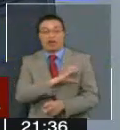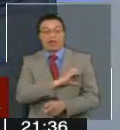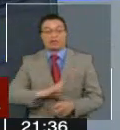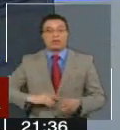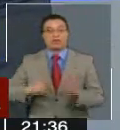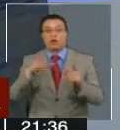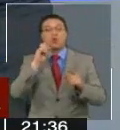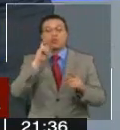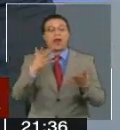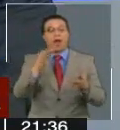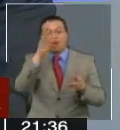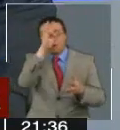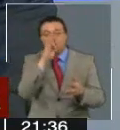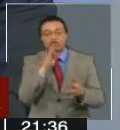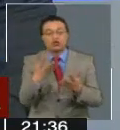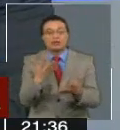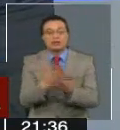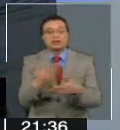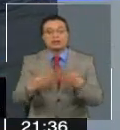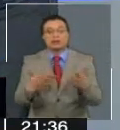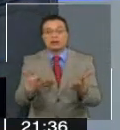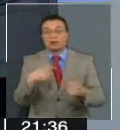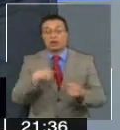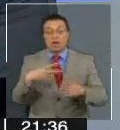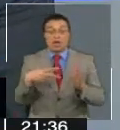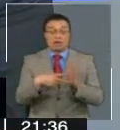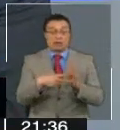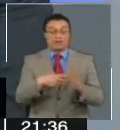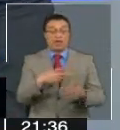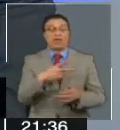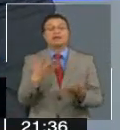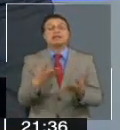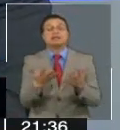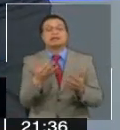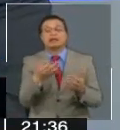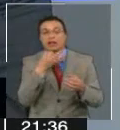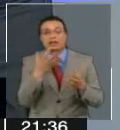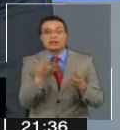Así ¿Cuál es. Era su función? El ser jefe de la división, o sea, ¿qué implica?